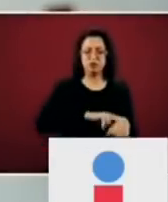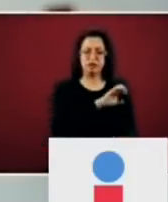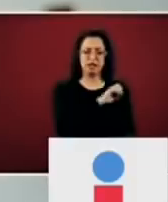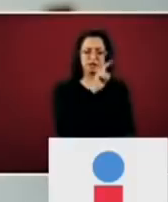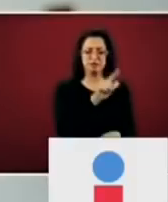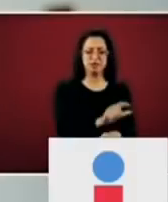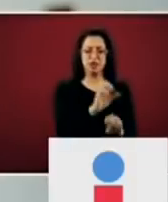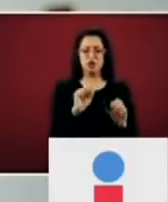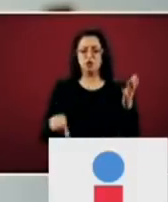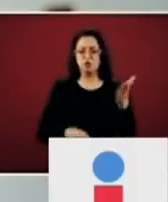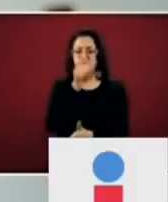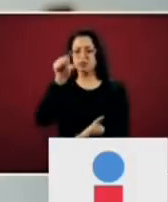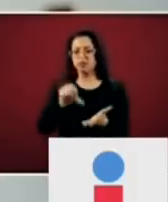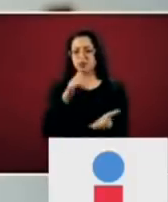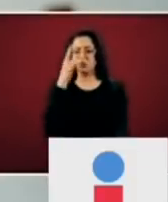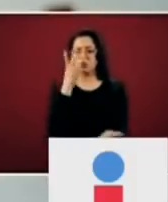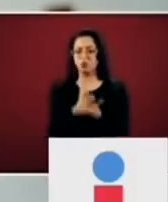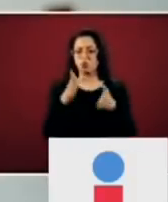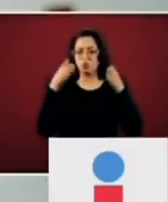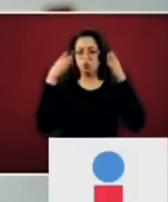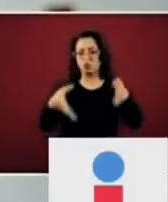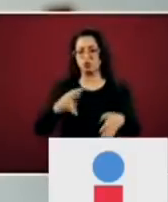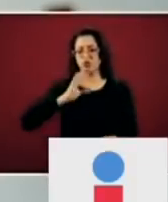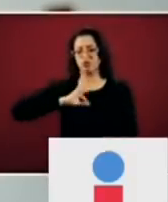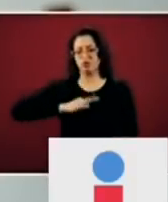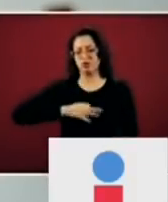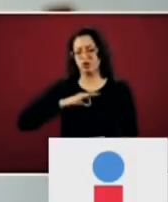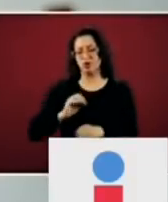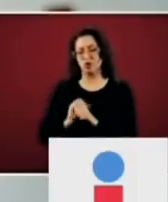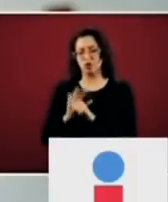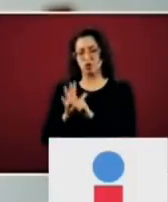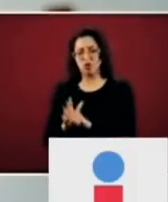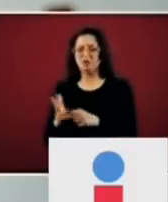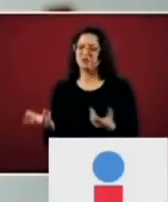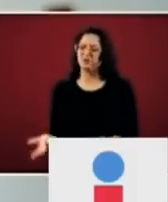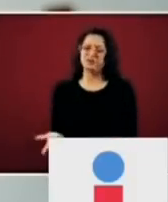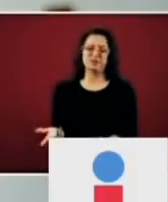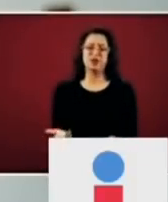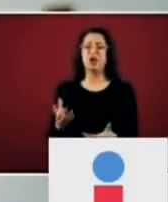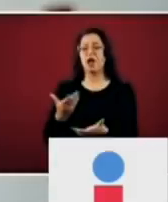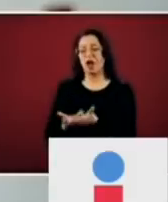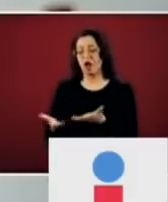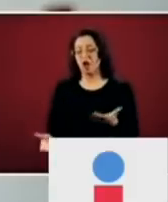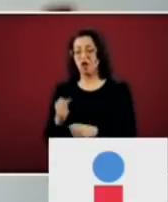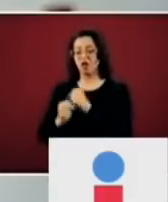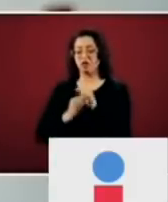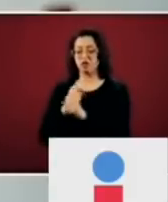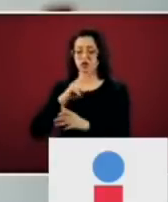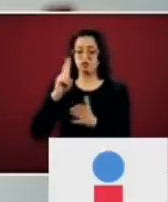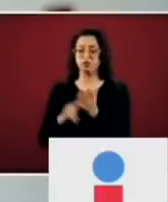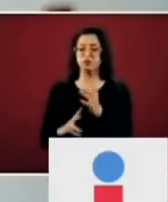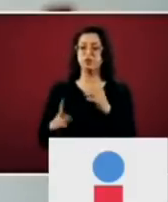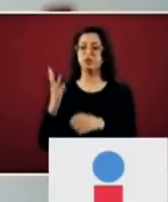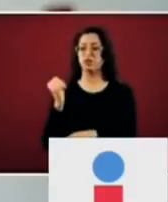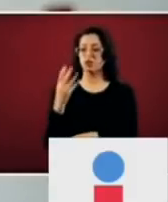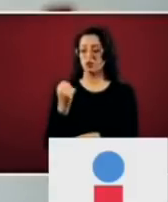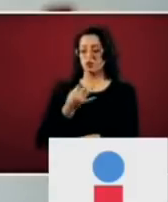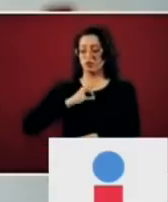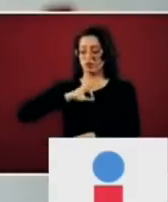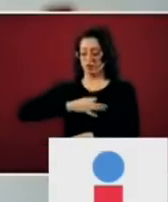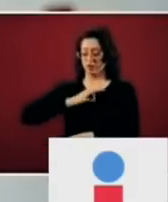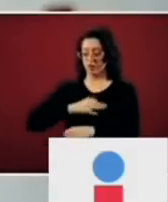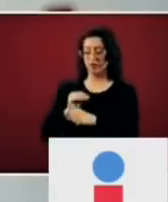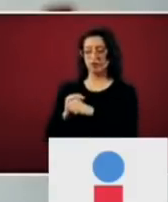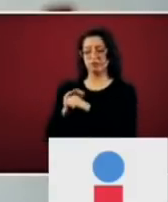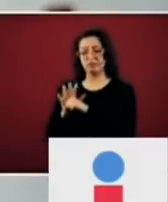centros exclusivamente para el coronavirus no el coronavirus nuevo 2019 como lo hemos dicho desde el inicio y